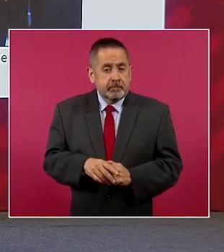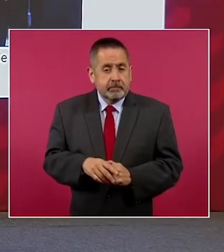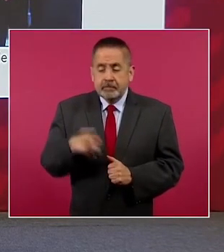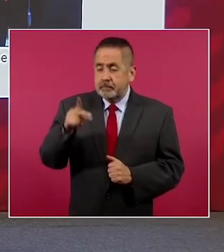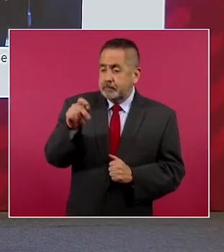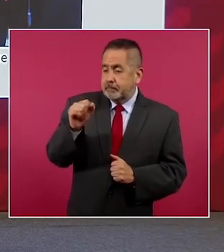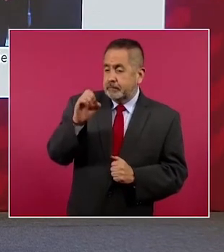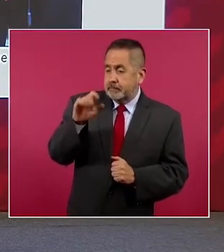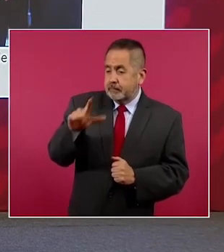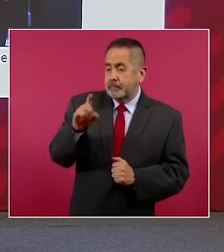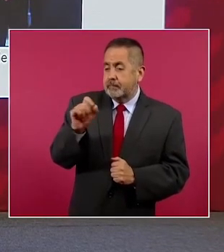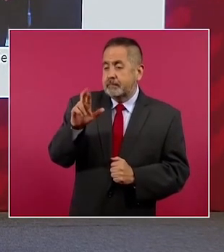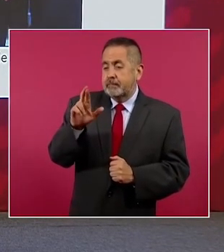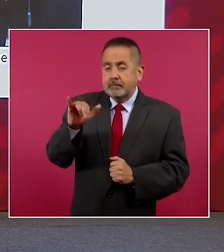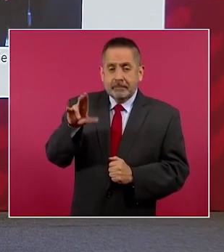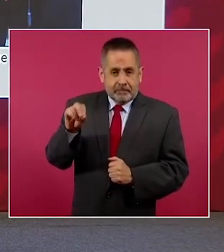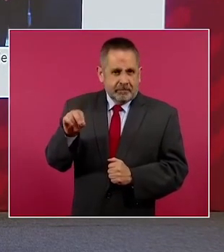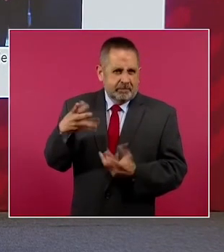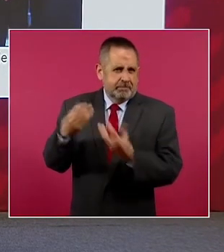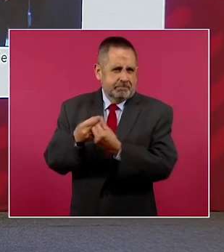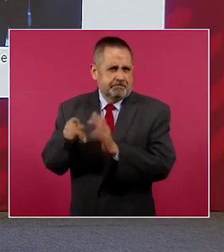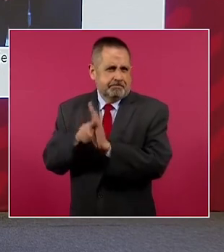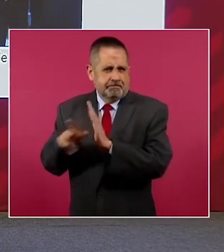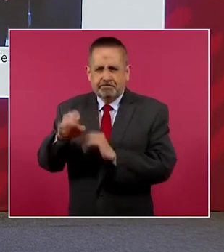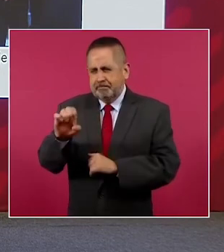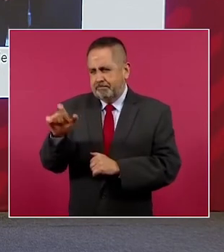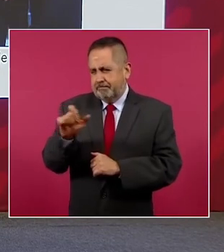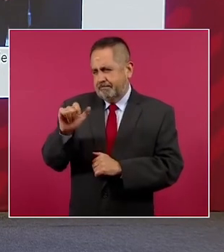Pascal Ventral del Río, de Excelsior.